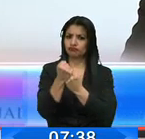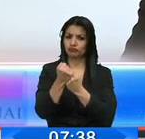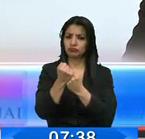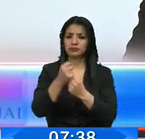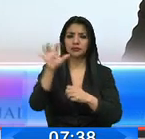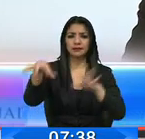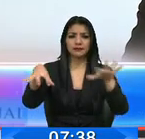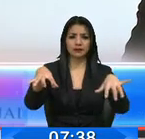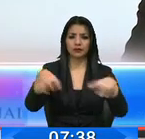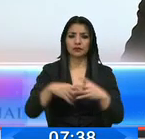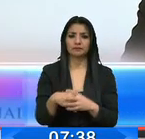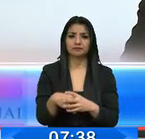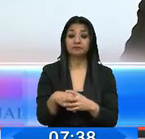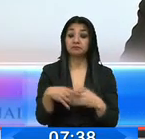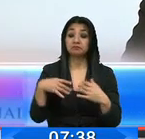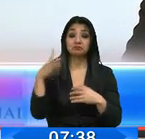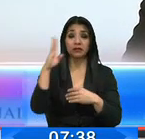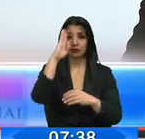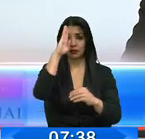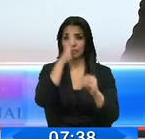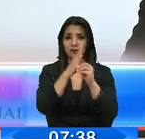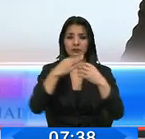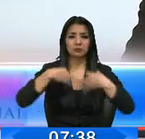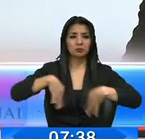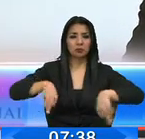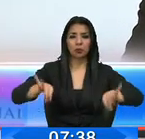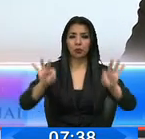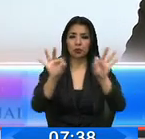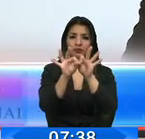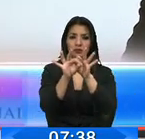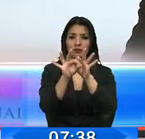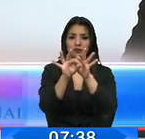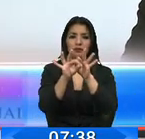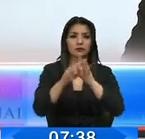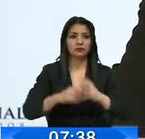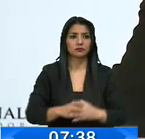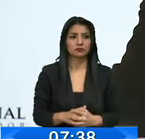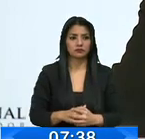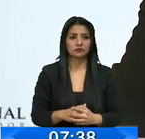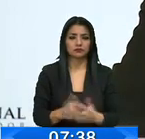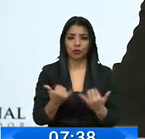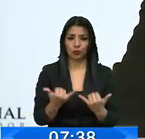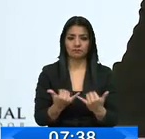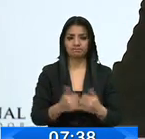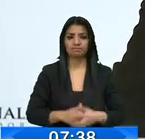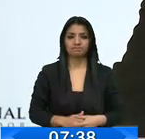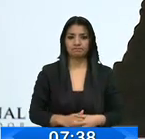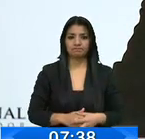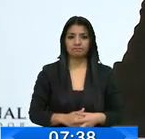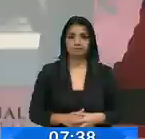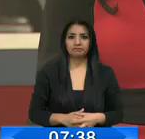me parece es uno de los cometidos más importantes en los momentos actuales.